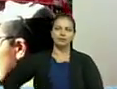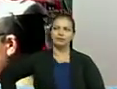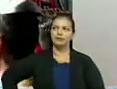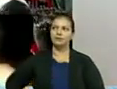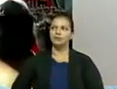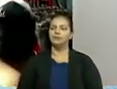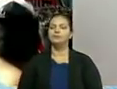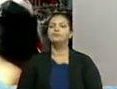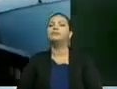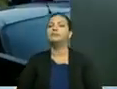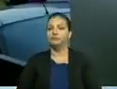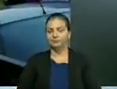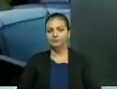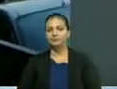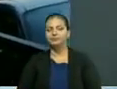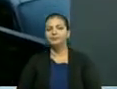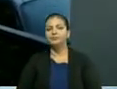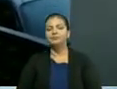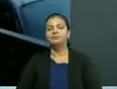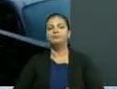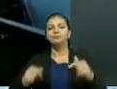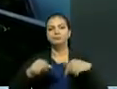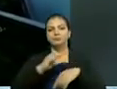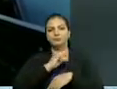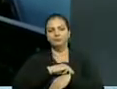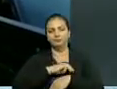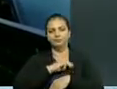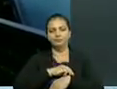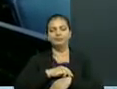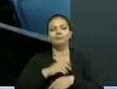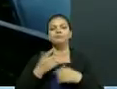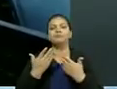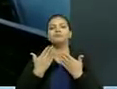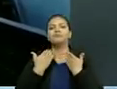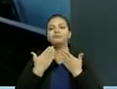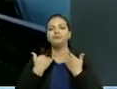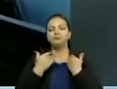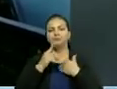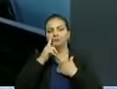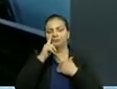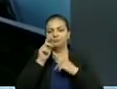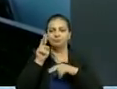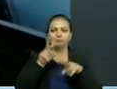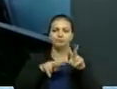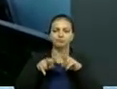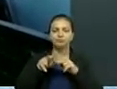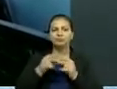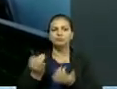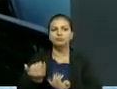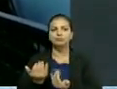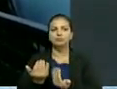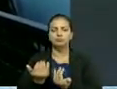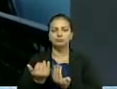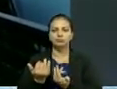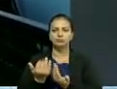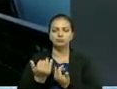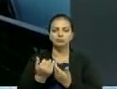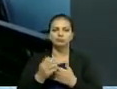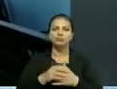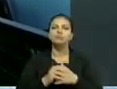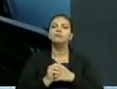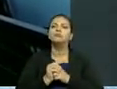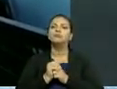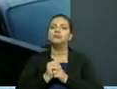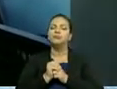Dirección de Riesgos del municipio de Guayaquil. Están esperando también a representantes técnicos del edificio, también